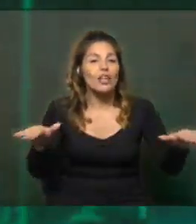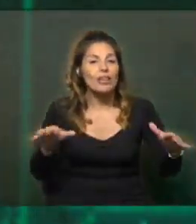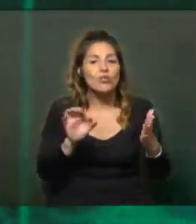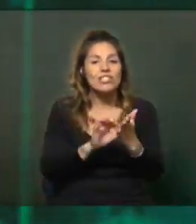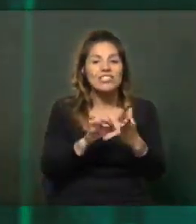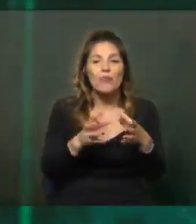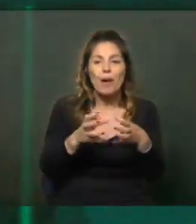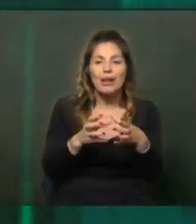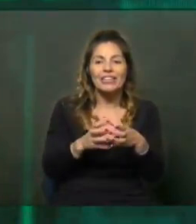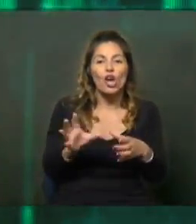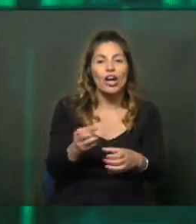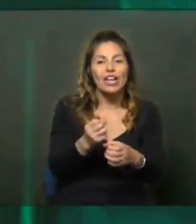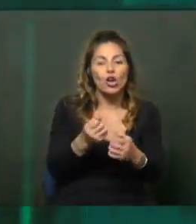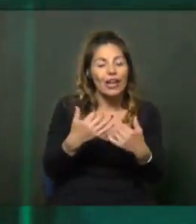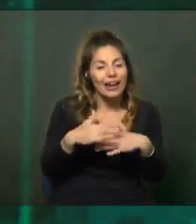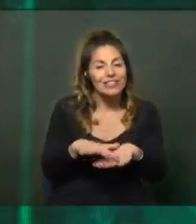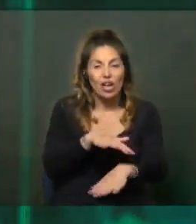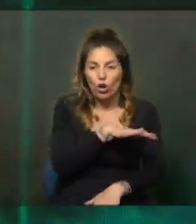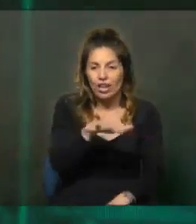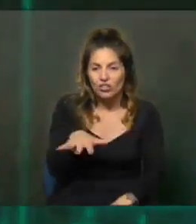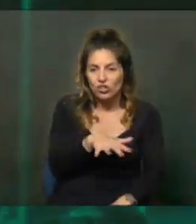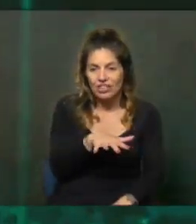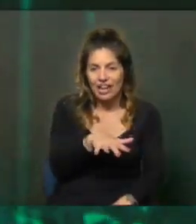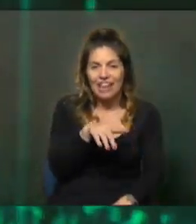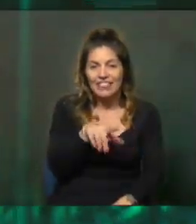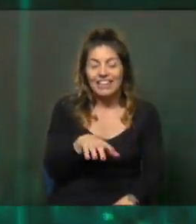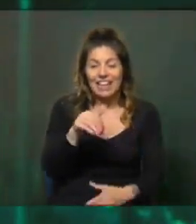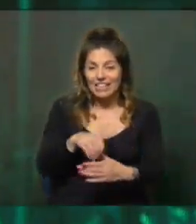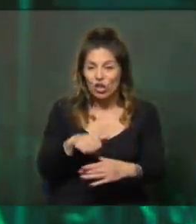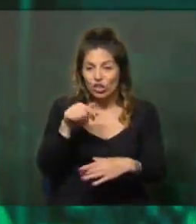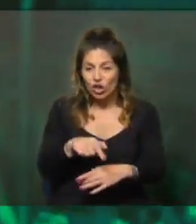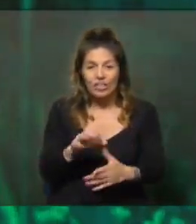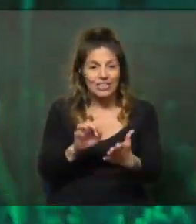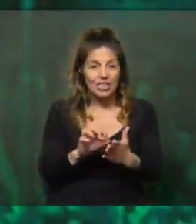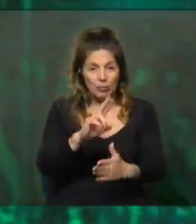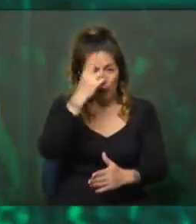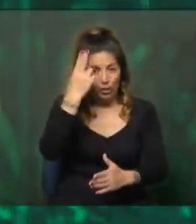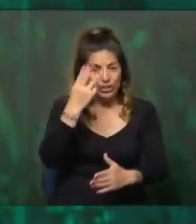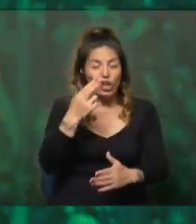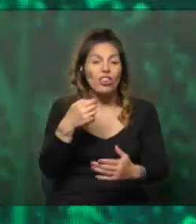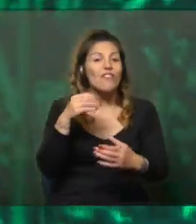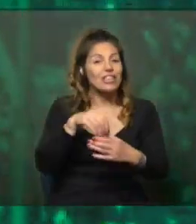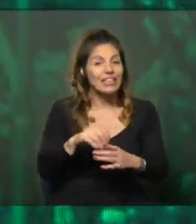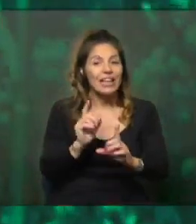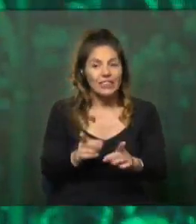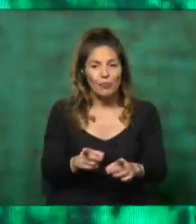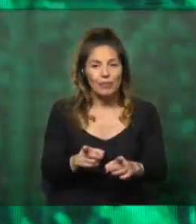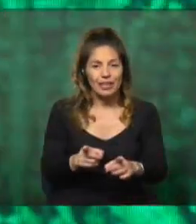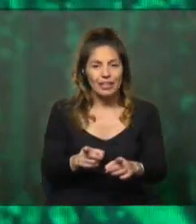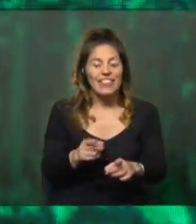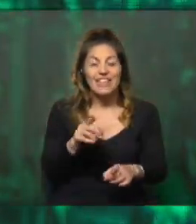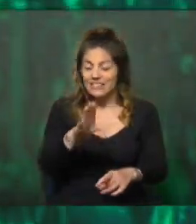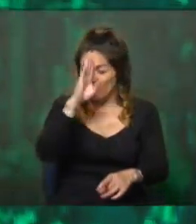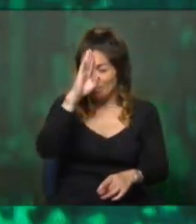de partidos que logra todavía enraizar con la sociedad y creo que esto de esta lección de hoy el sistema político uruguayo debe tomar parte de este de ese